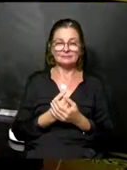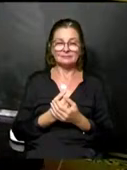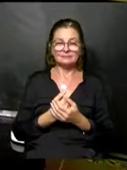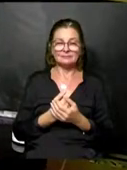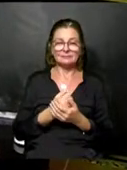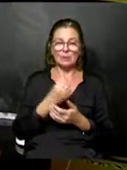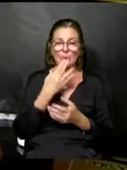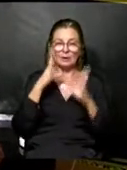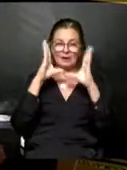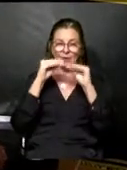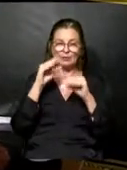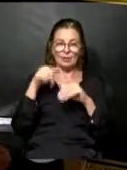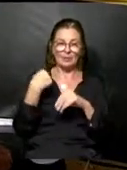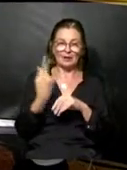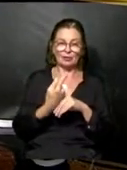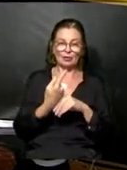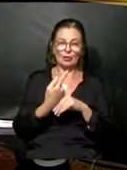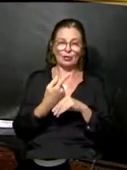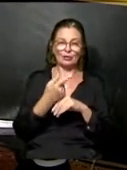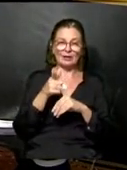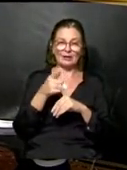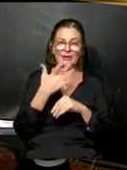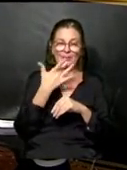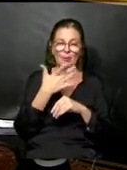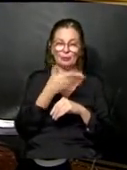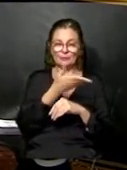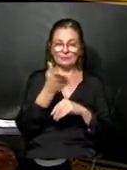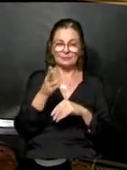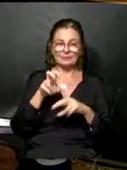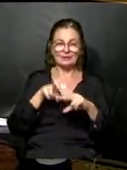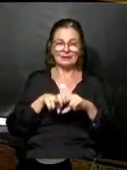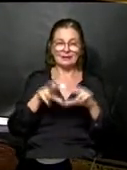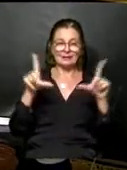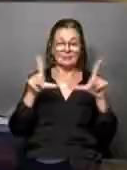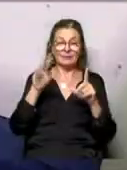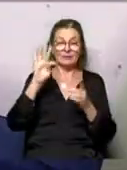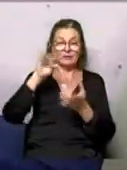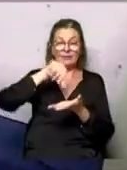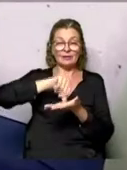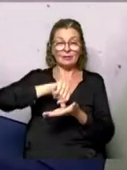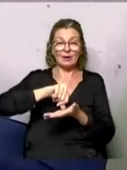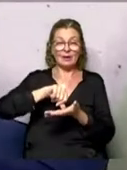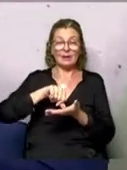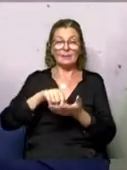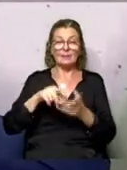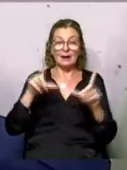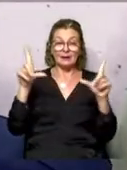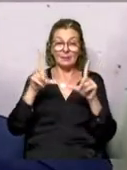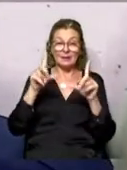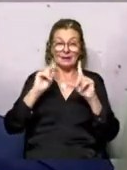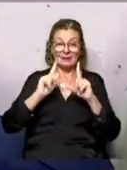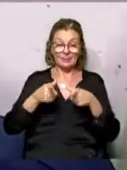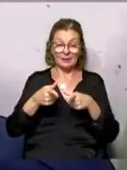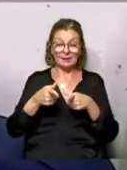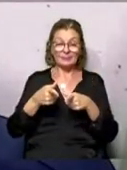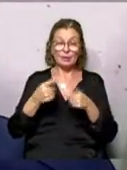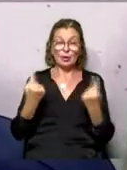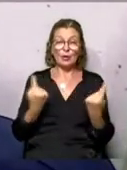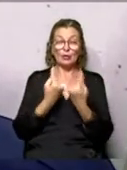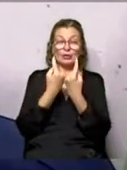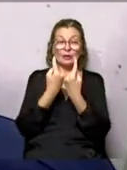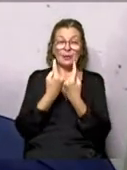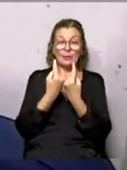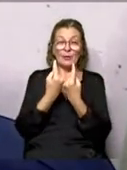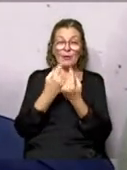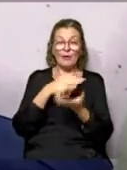Jorge, buenas noches para ti, para Maite, para todo ese hermoso plantel que hay allí en los estudios de TV Ciudad, desde luego para nuestros televidentes. Nosotros que nos encontramos apostados